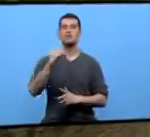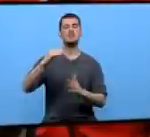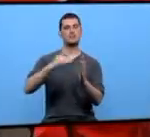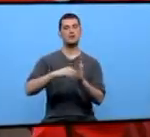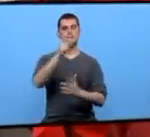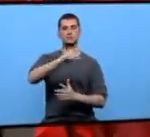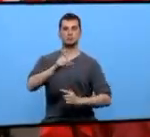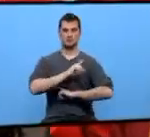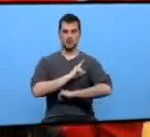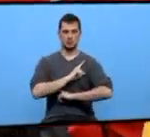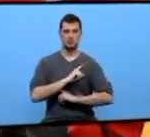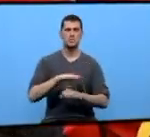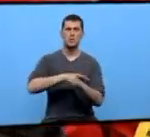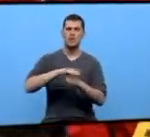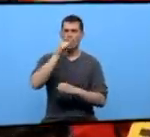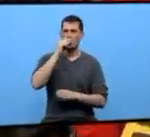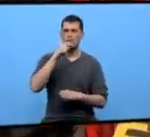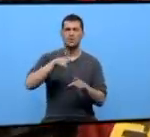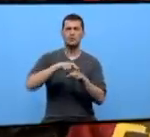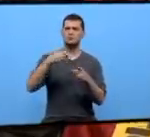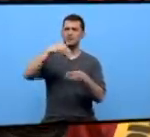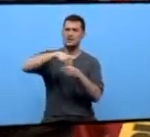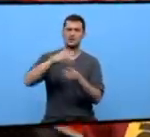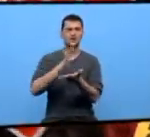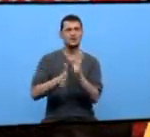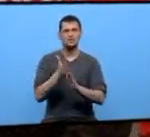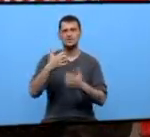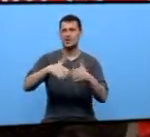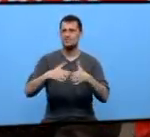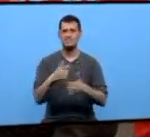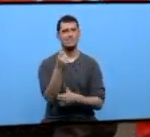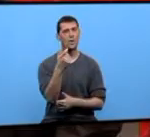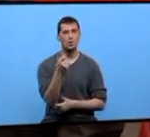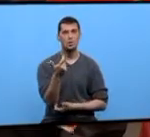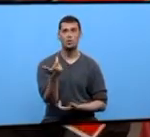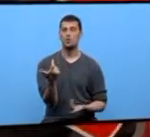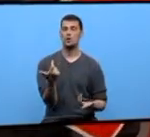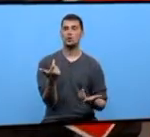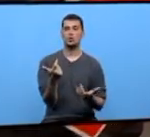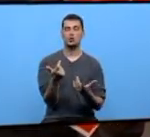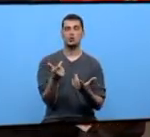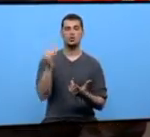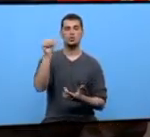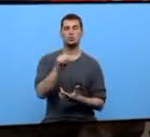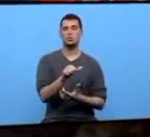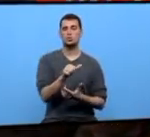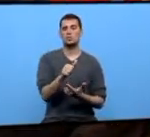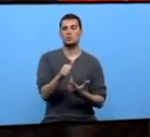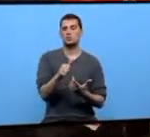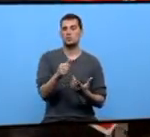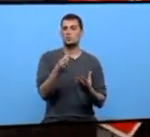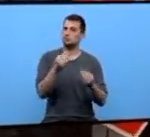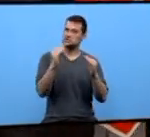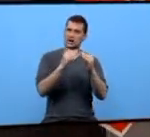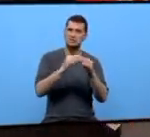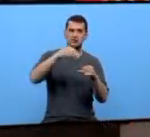en paro. Unha provincia de Lugo con tan pouco tecido industrial, donde xa hai un número importante de